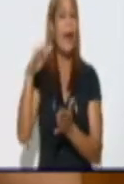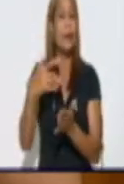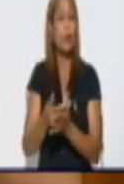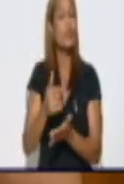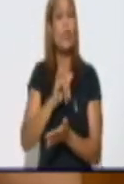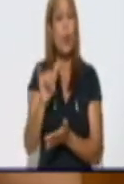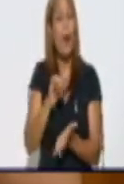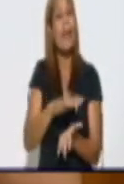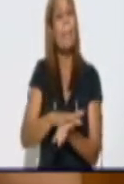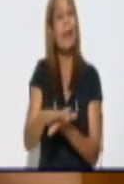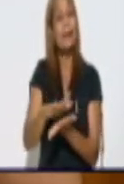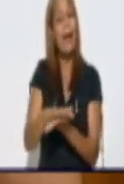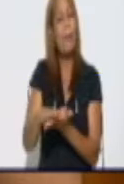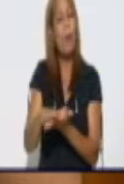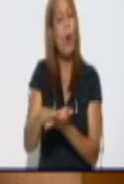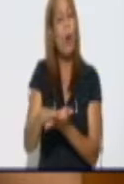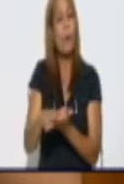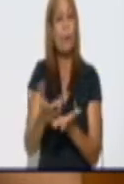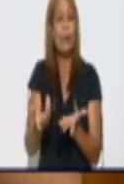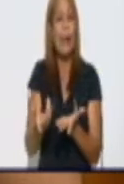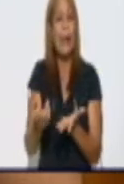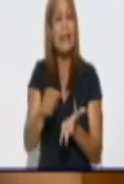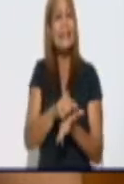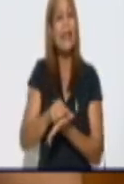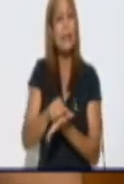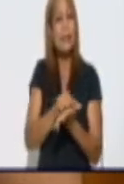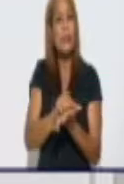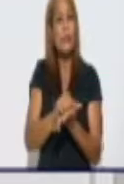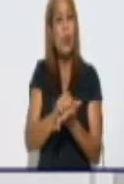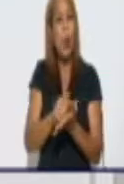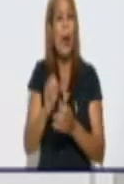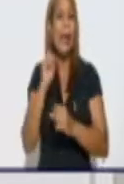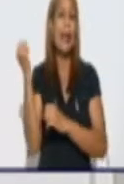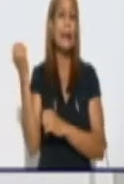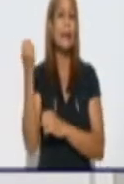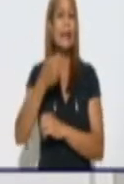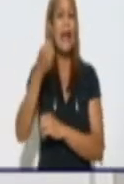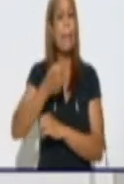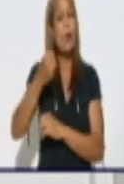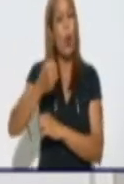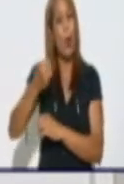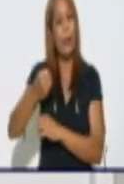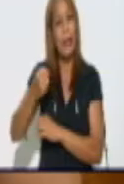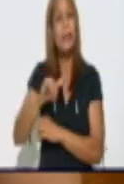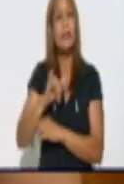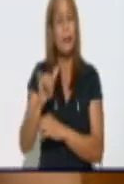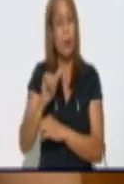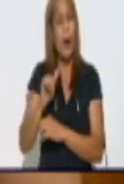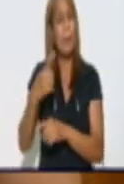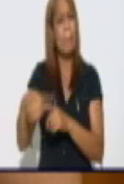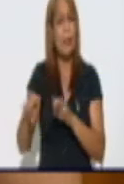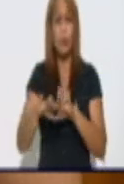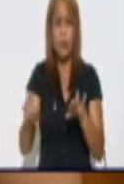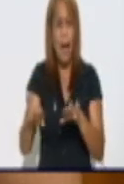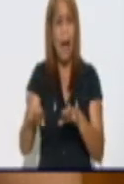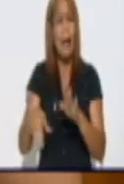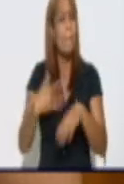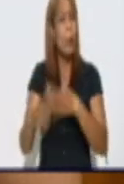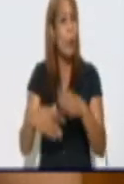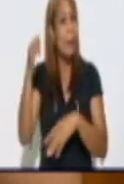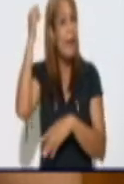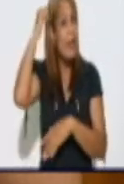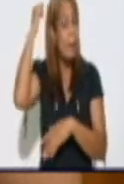algo afectado también por el tema combustible, como todos sabemos. ¿Cuándo debe estar resuelto el tema de La Pedrera? Ya para la semana que viene nosotros